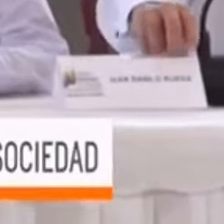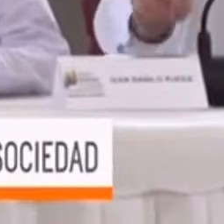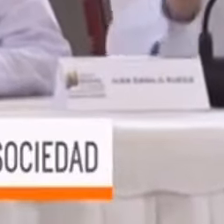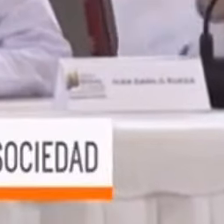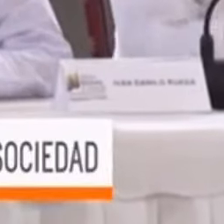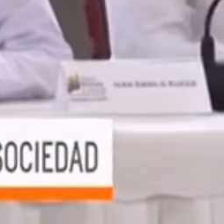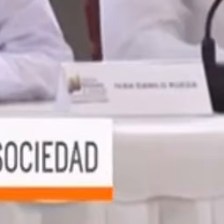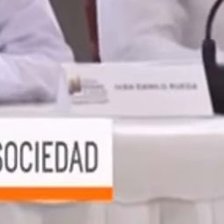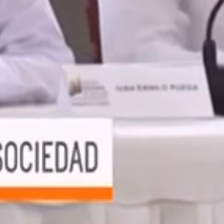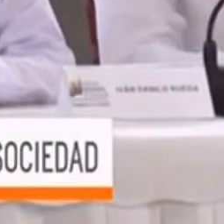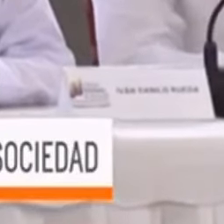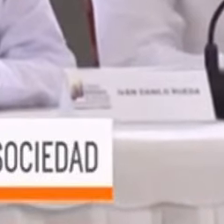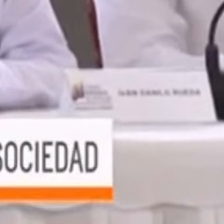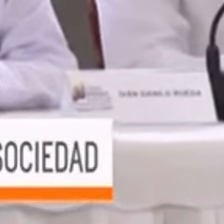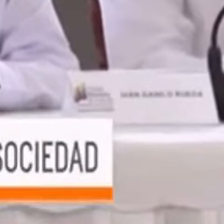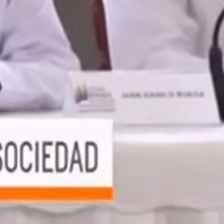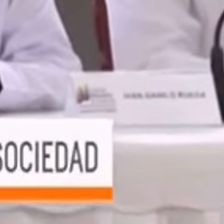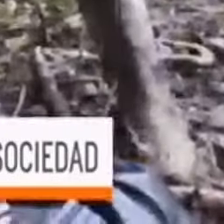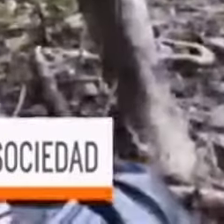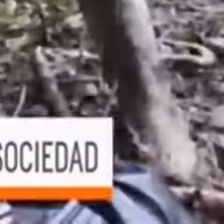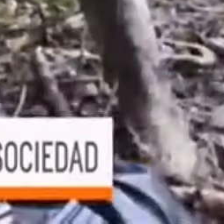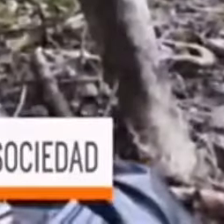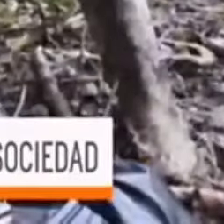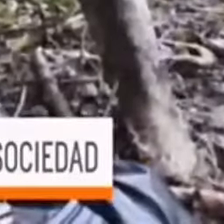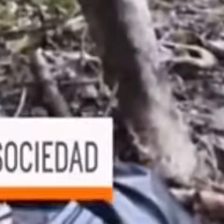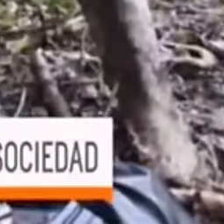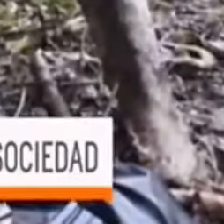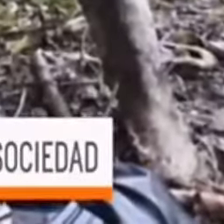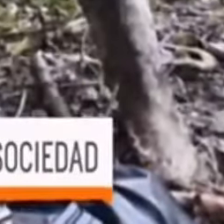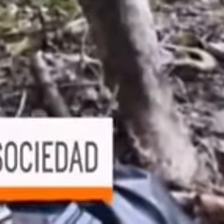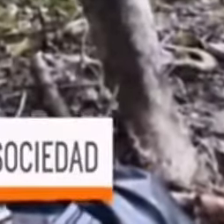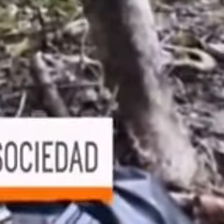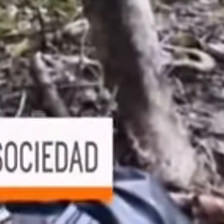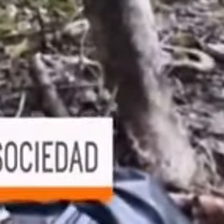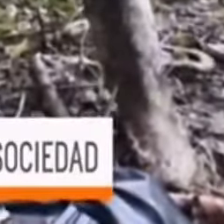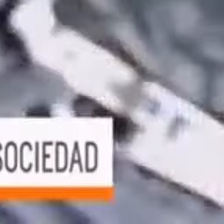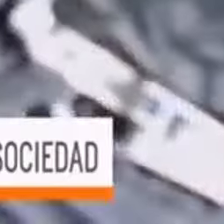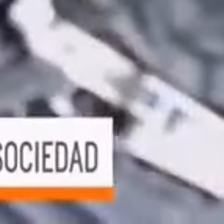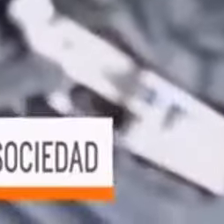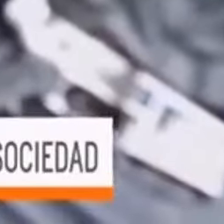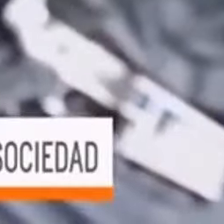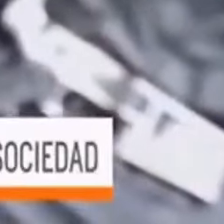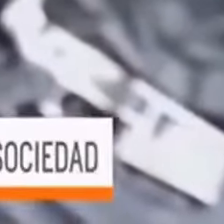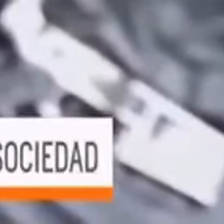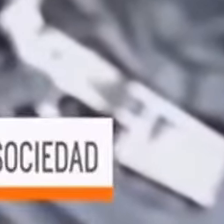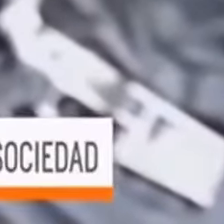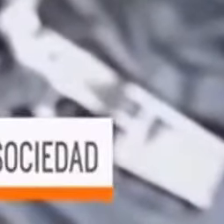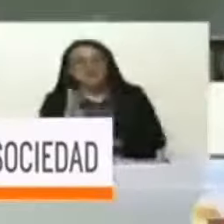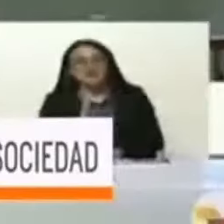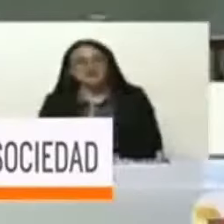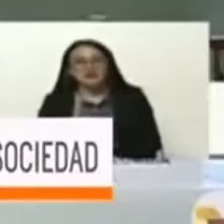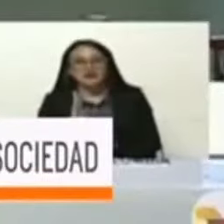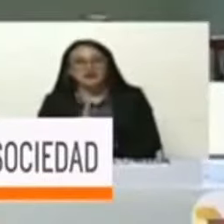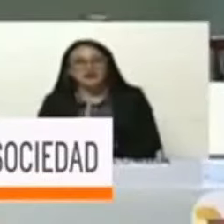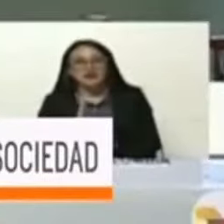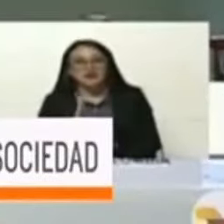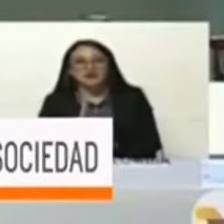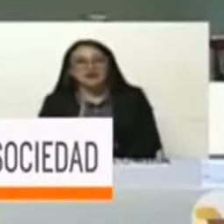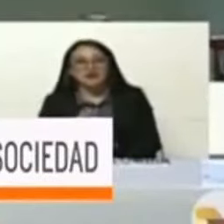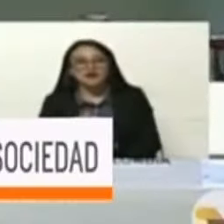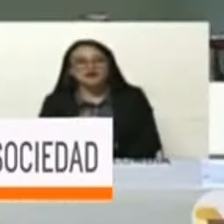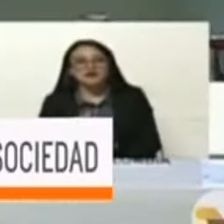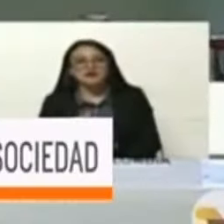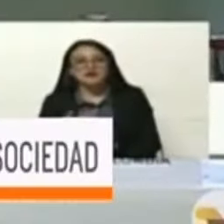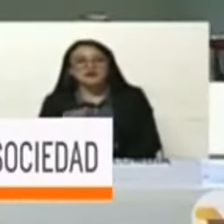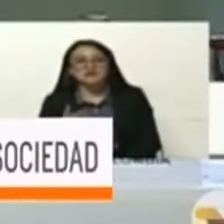comisionado de paz anunció que lo que se vaya acordando se irá cumpliendo también se refirió sobre un cese bilateral estamos en una